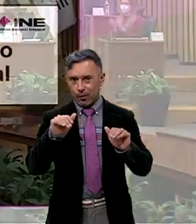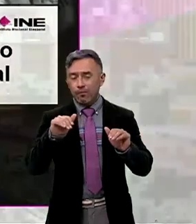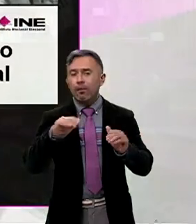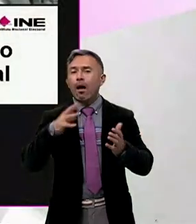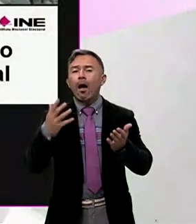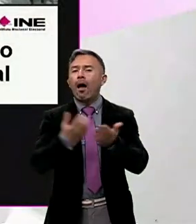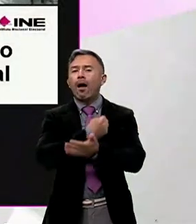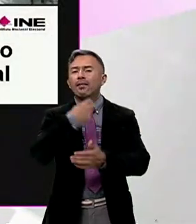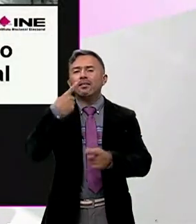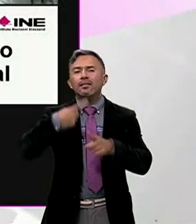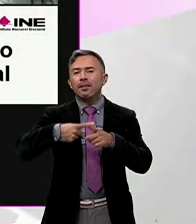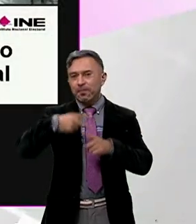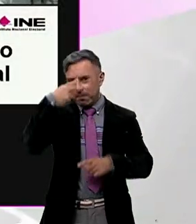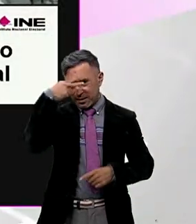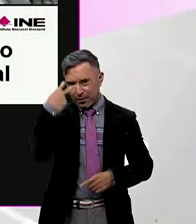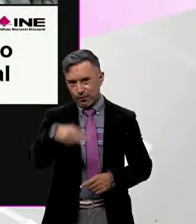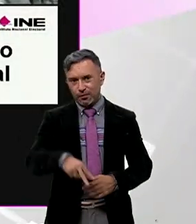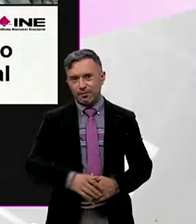méxico